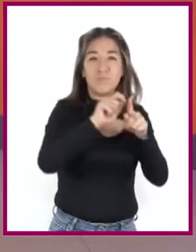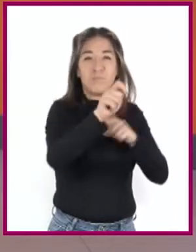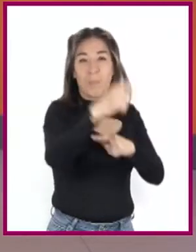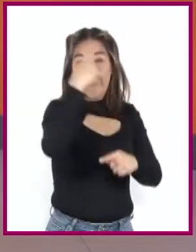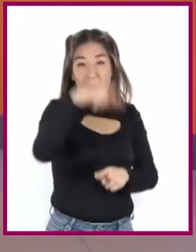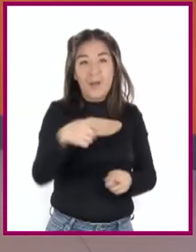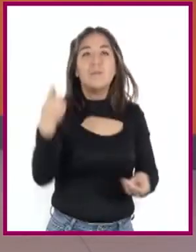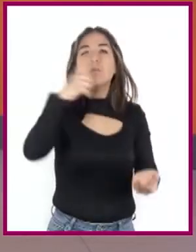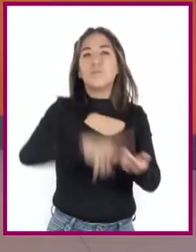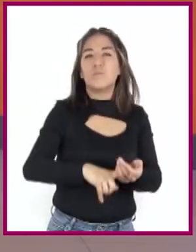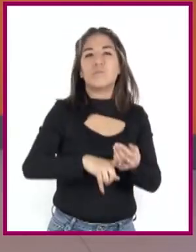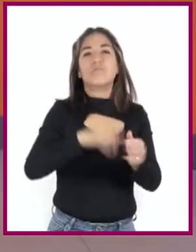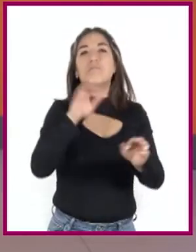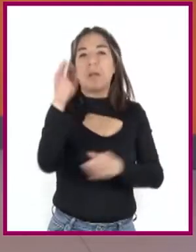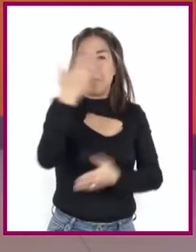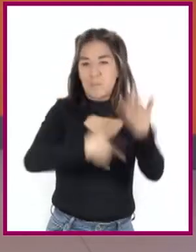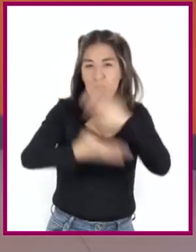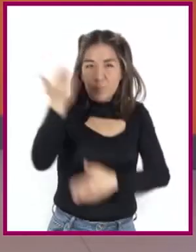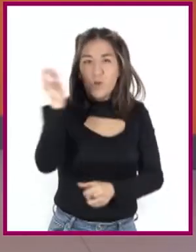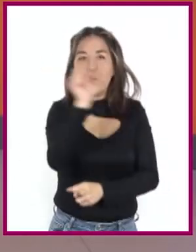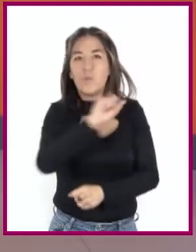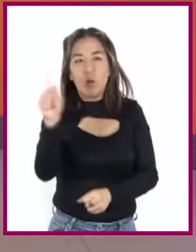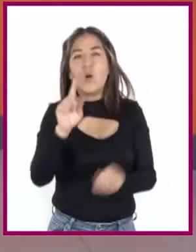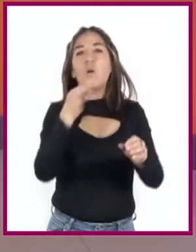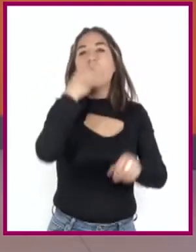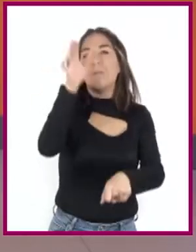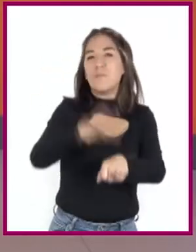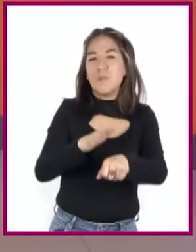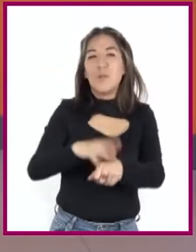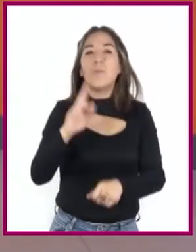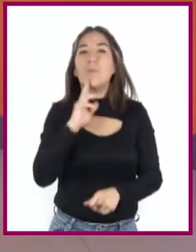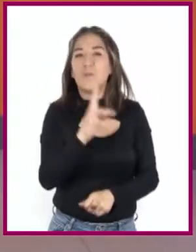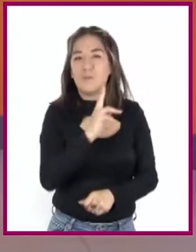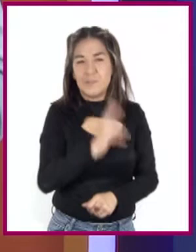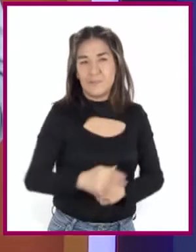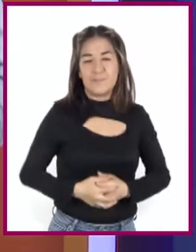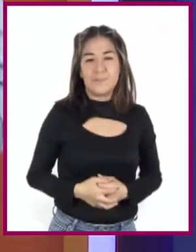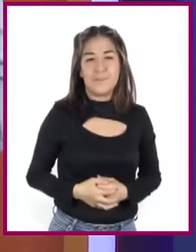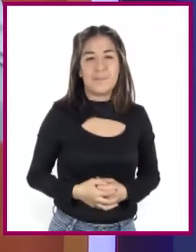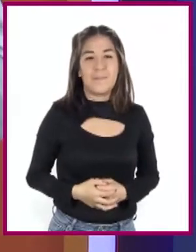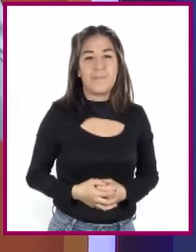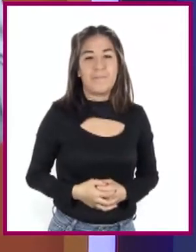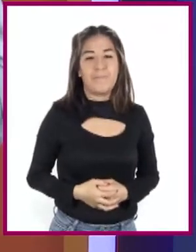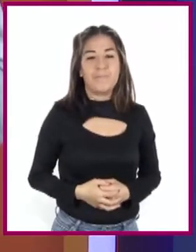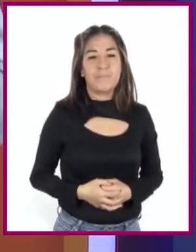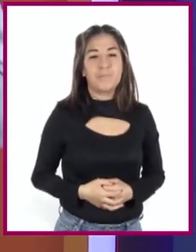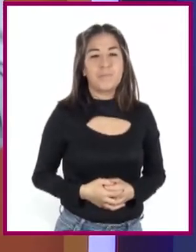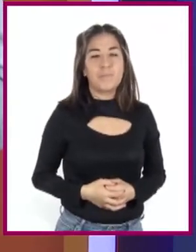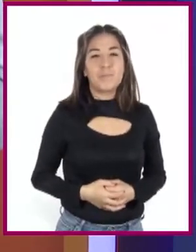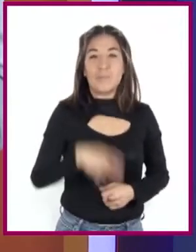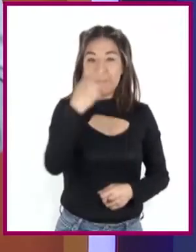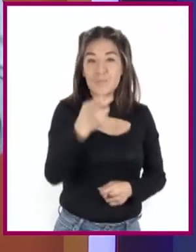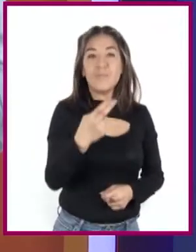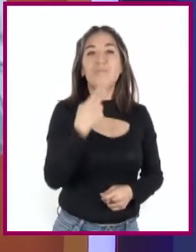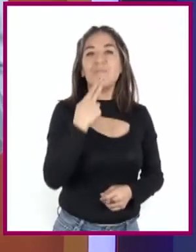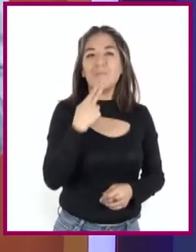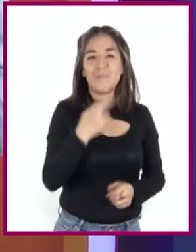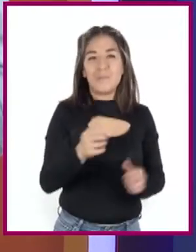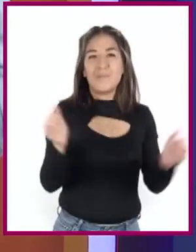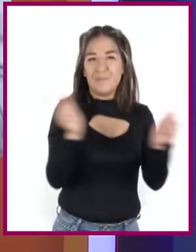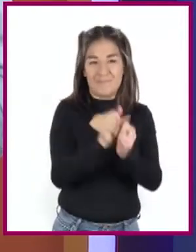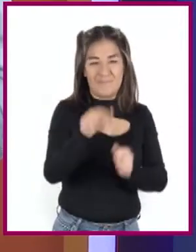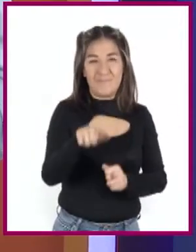personales como profesionales, como el servicio de noticias de Associated Press. Conforme el uso del telégrafo se